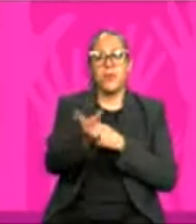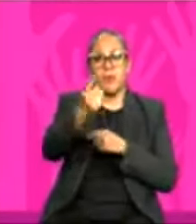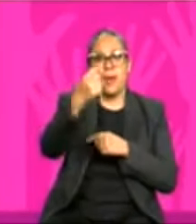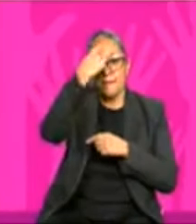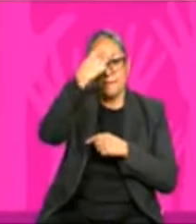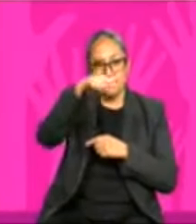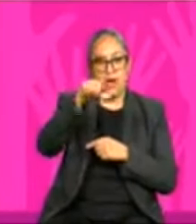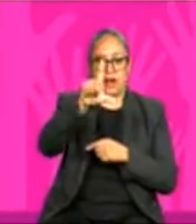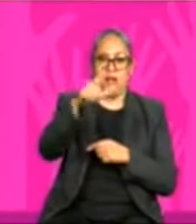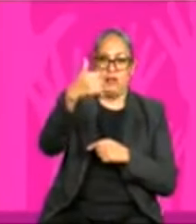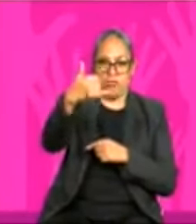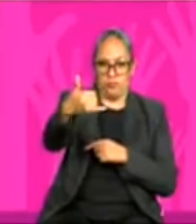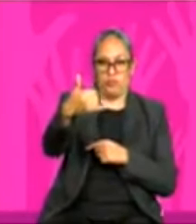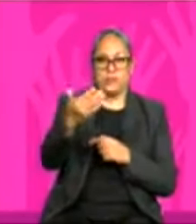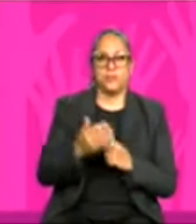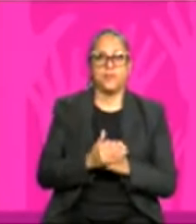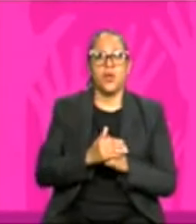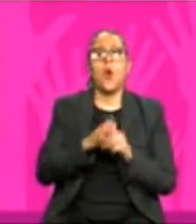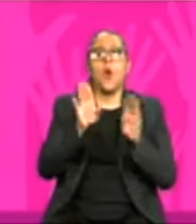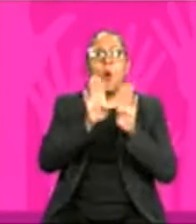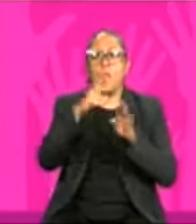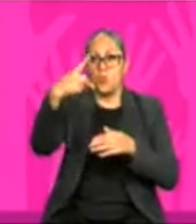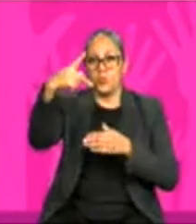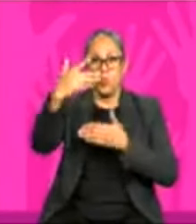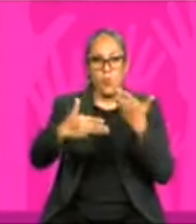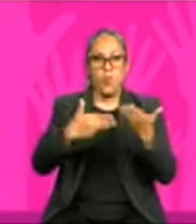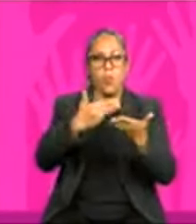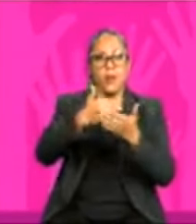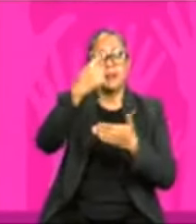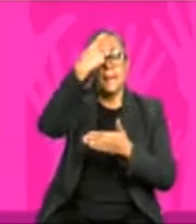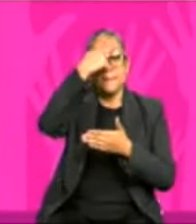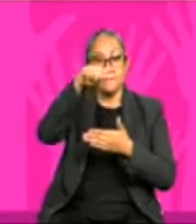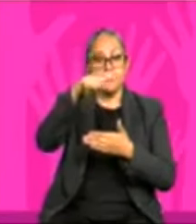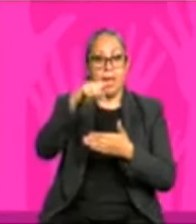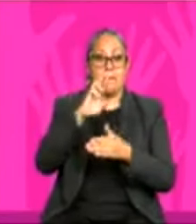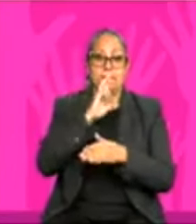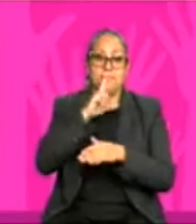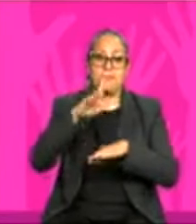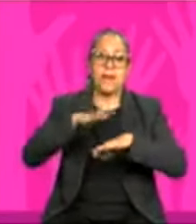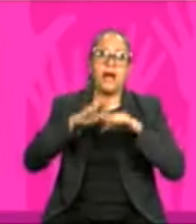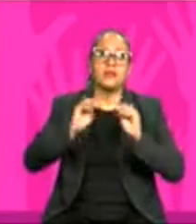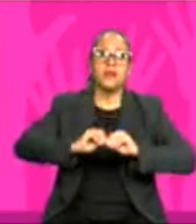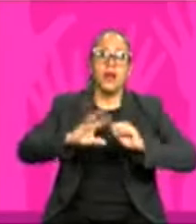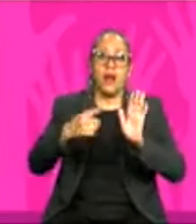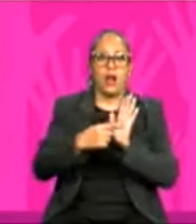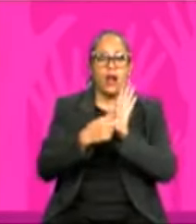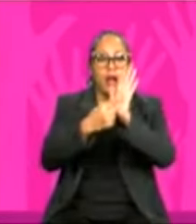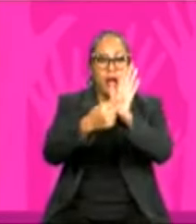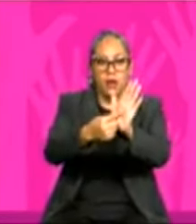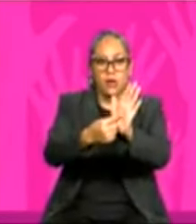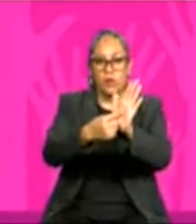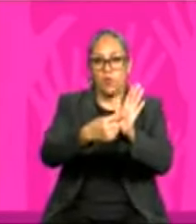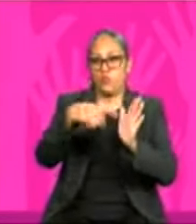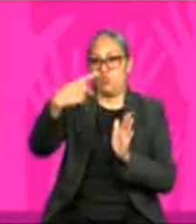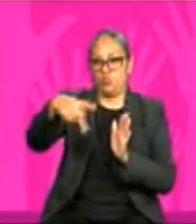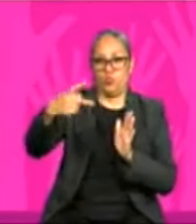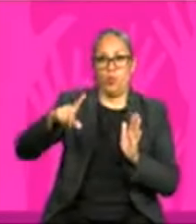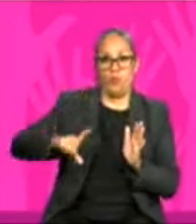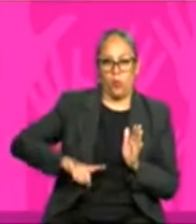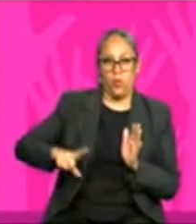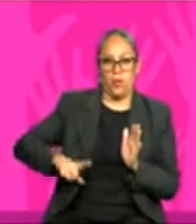candidata Lucía Mesa Guzmán. ¿Cuál sería su propuesta para fortalecer la transparencia y la rendición de cuentas en la administración